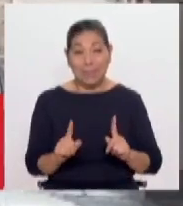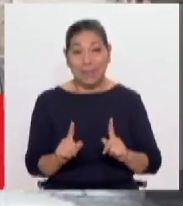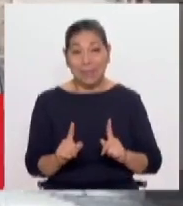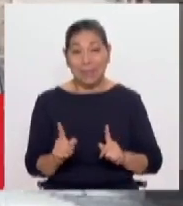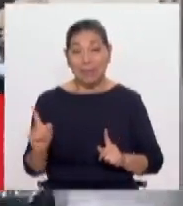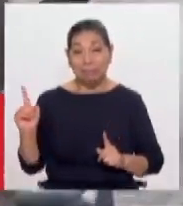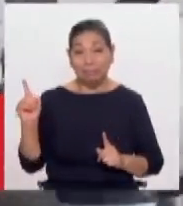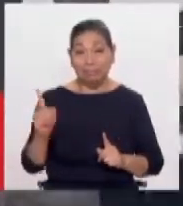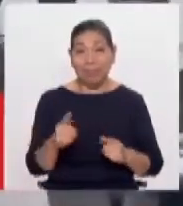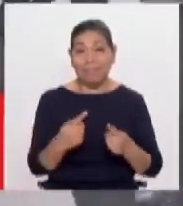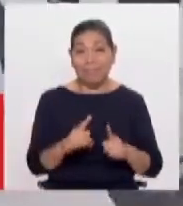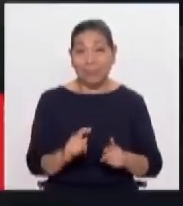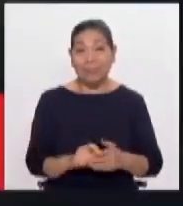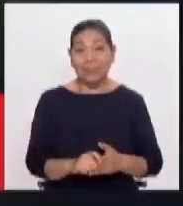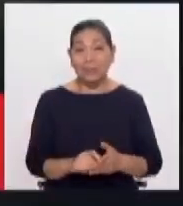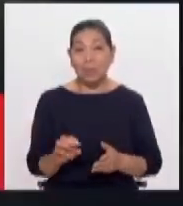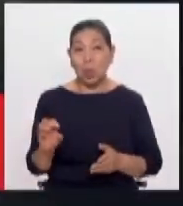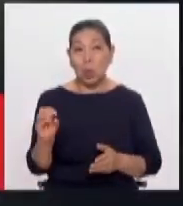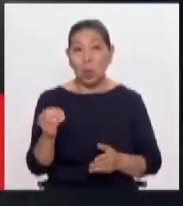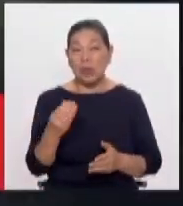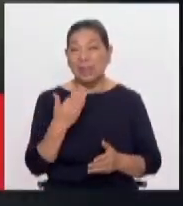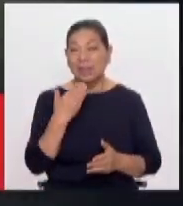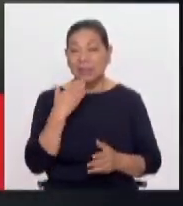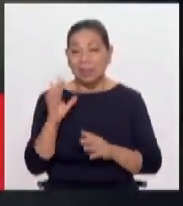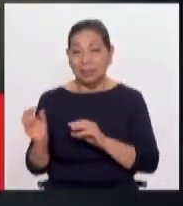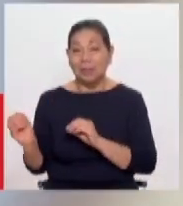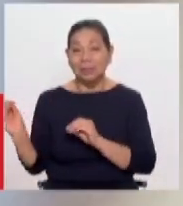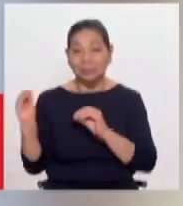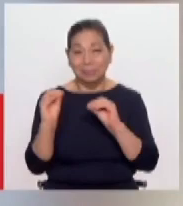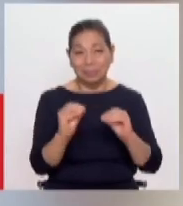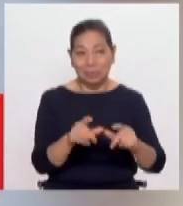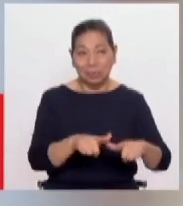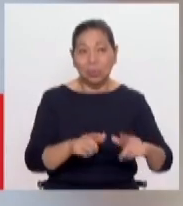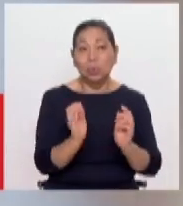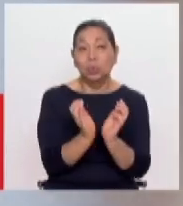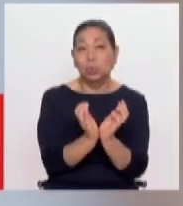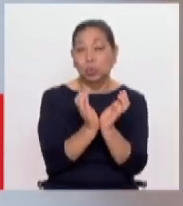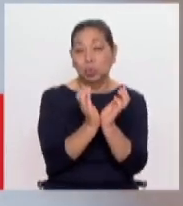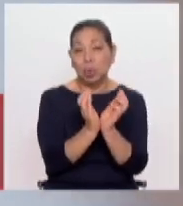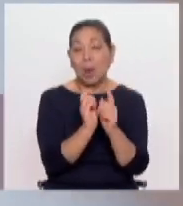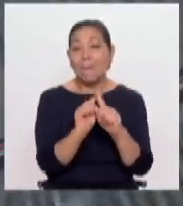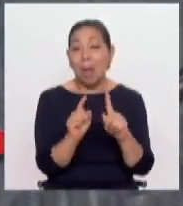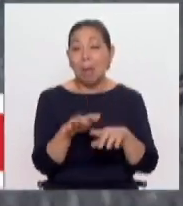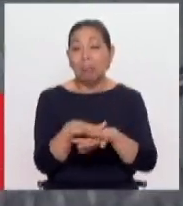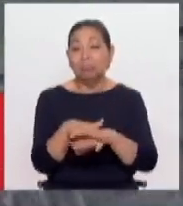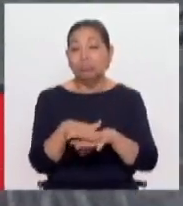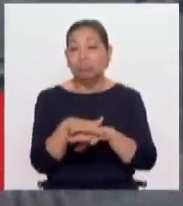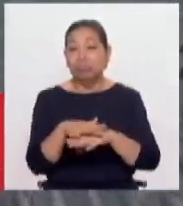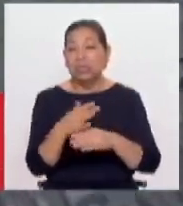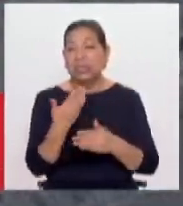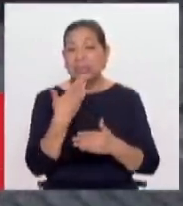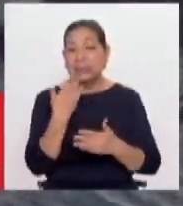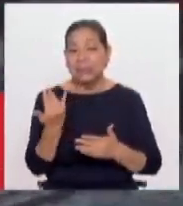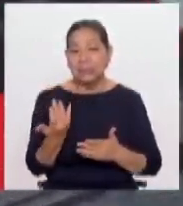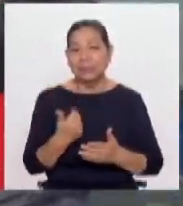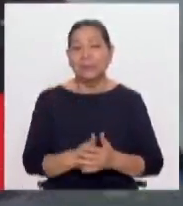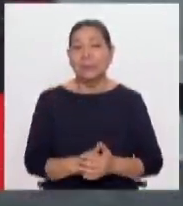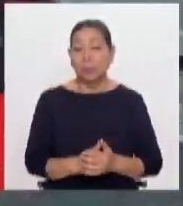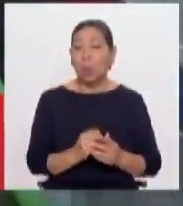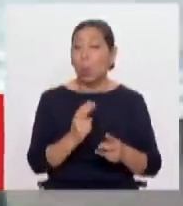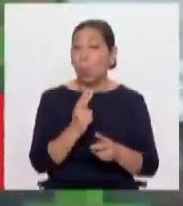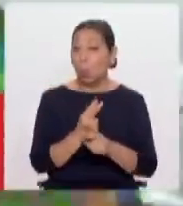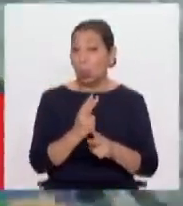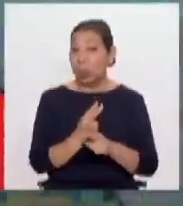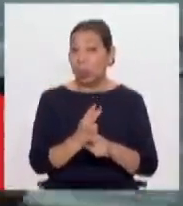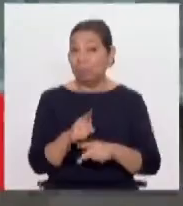las autoridades permitió la captura de los malhechores, quienes fueron trasladados a la comisaría de Surco para iniciar las investigaciones del caso. Hay que tener mucho